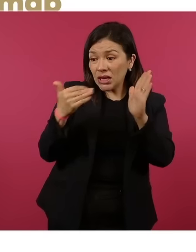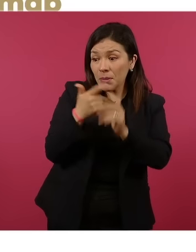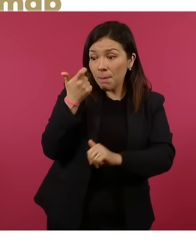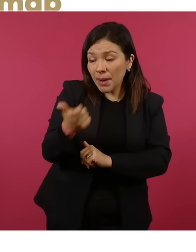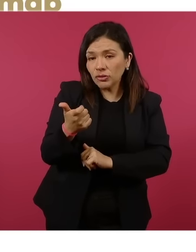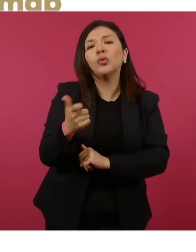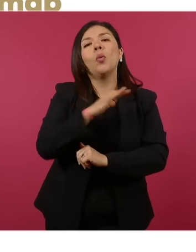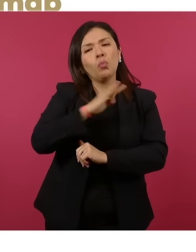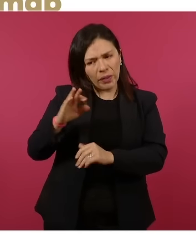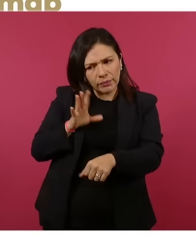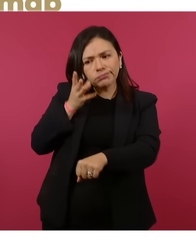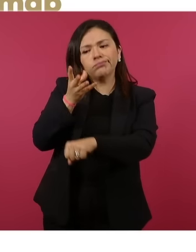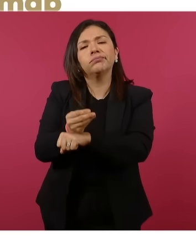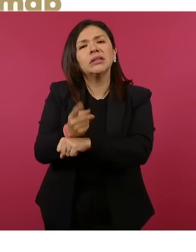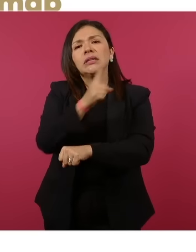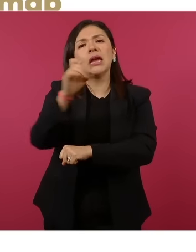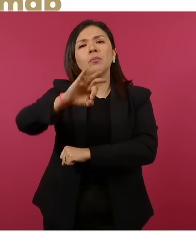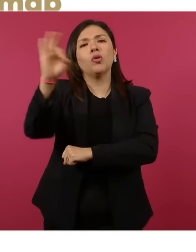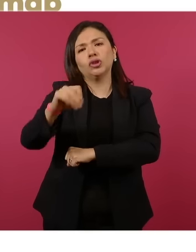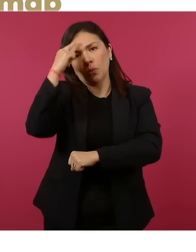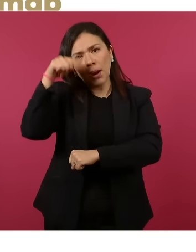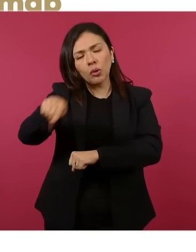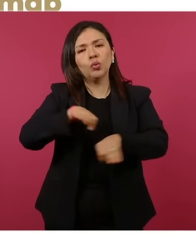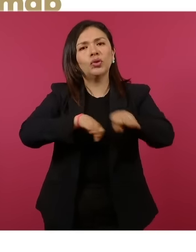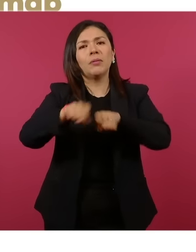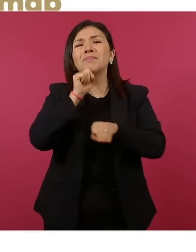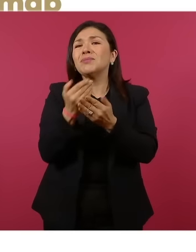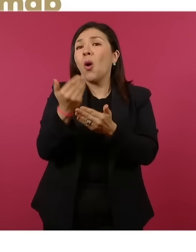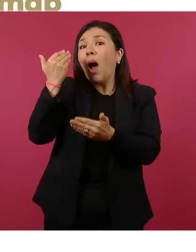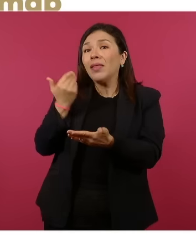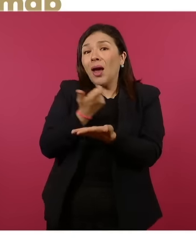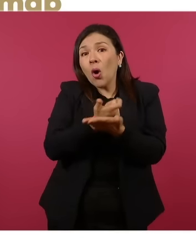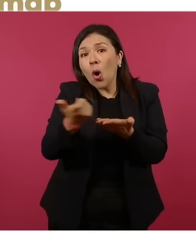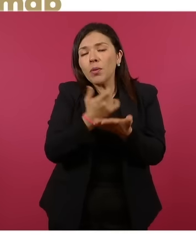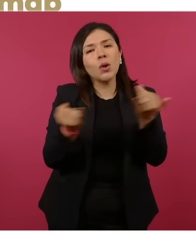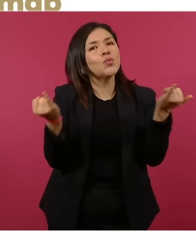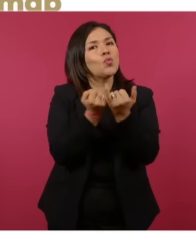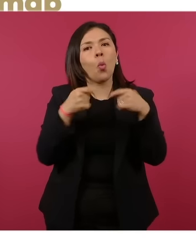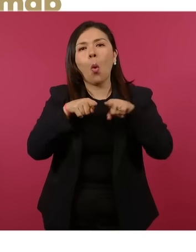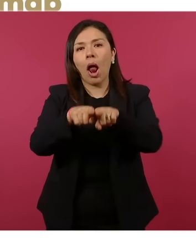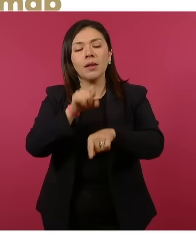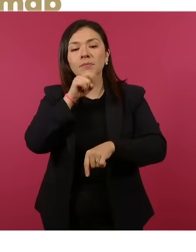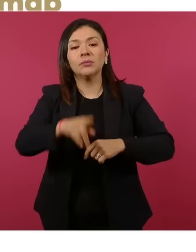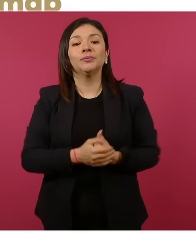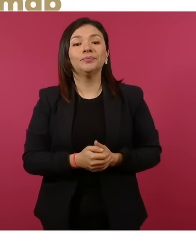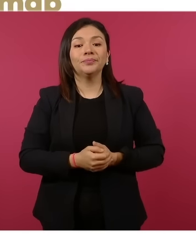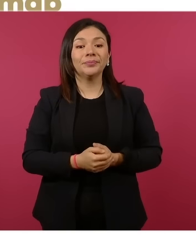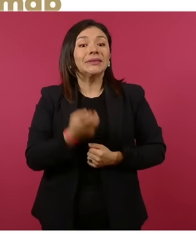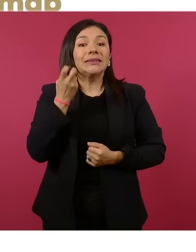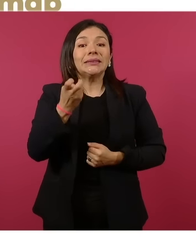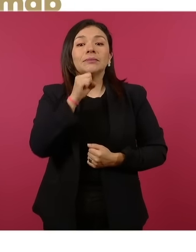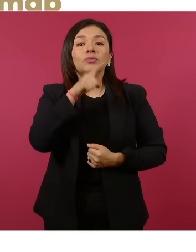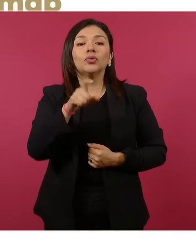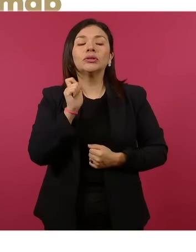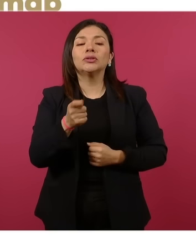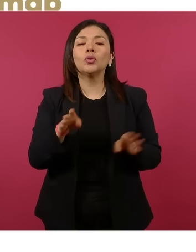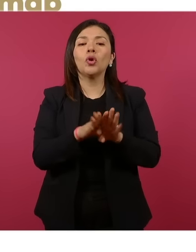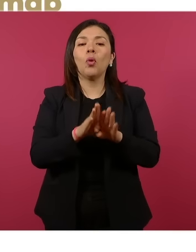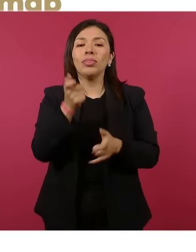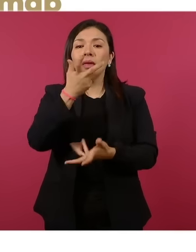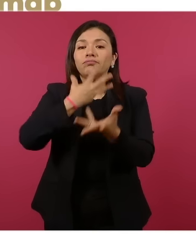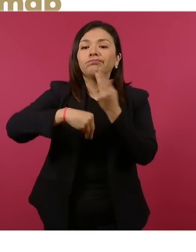el 100% del ingreso que tenían como trabajadores activos. Este es el componente inicial de cómo están los recursos que